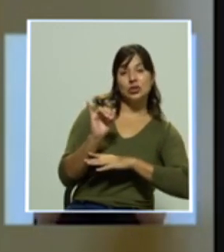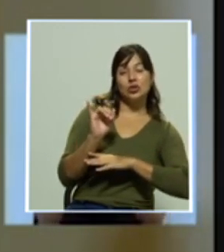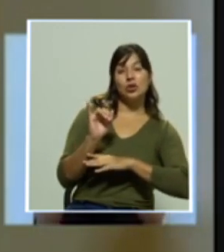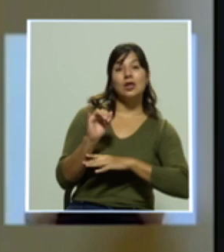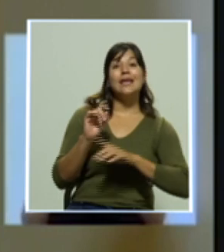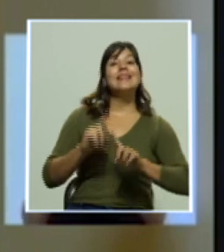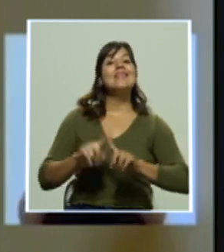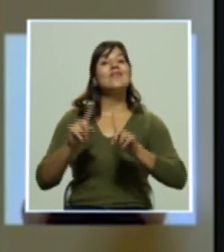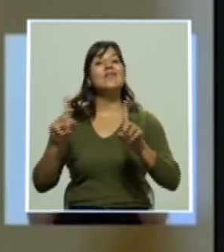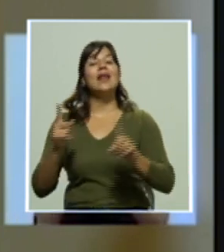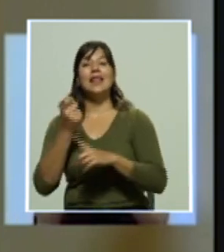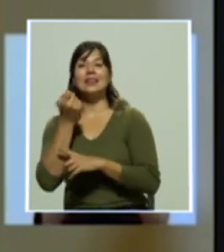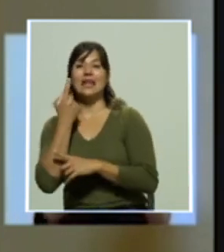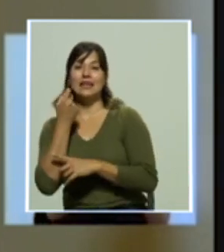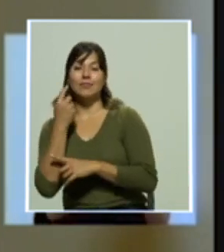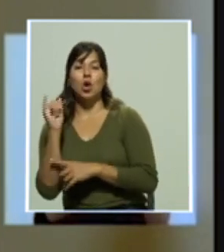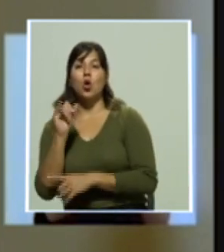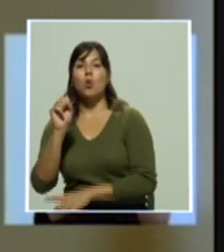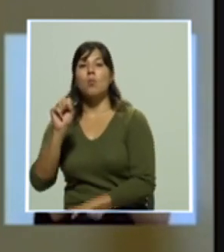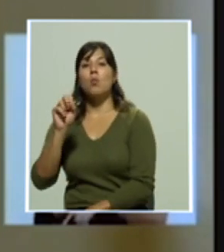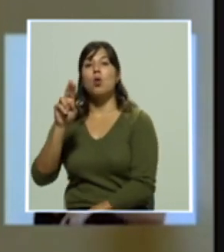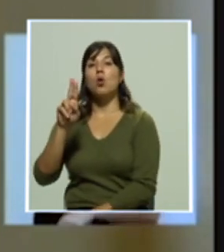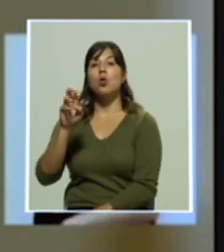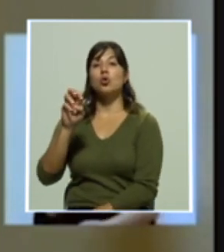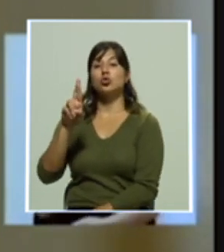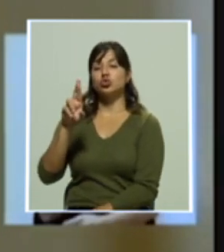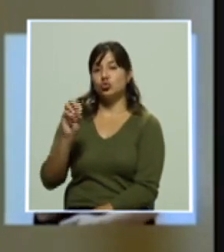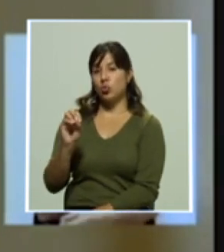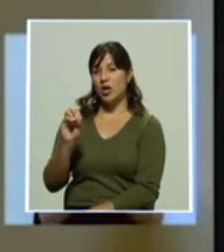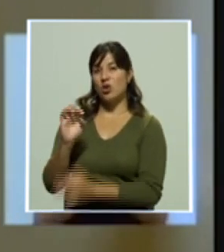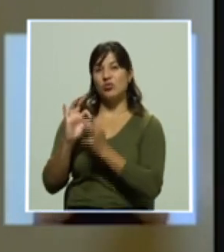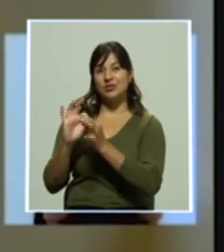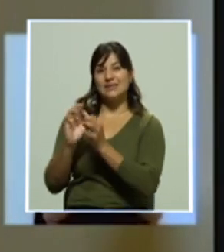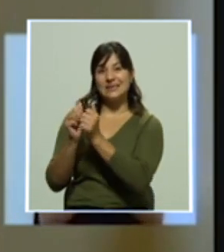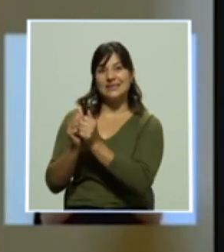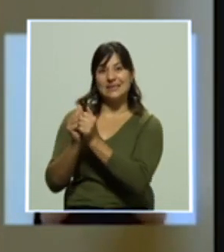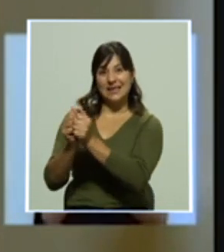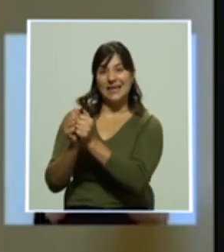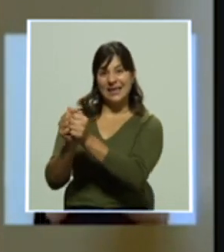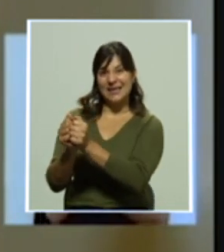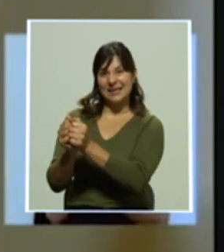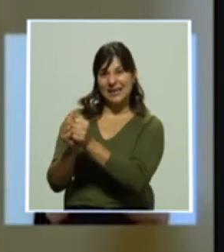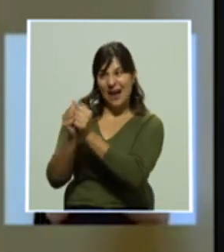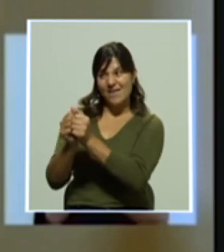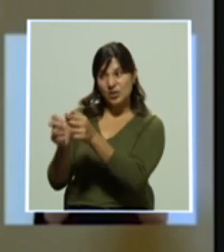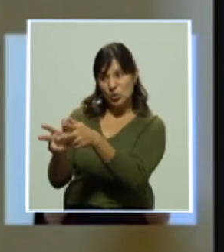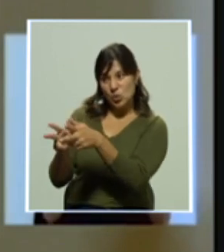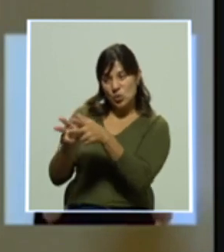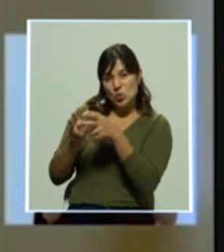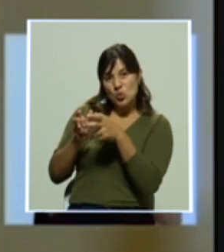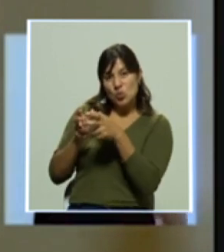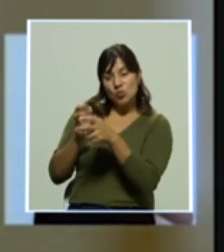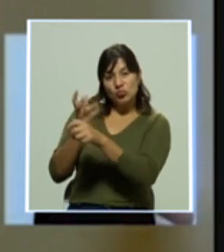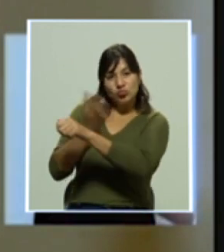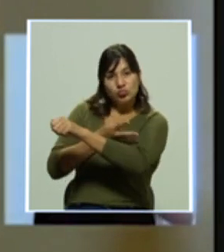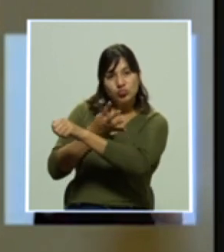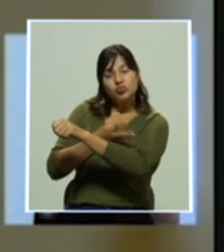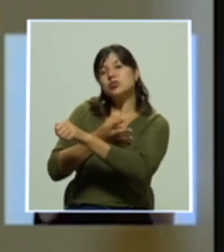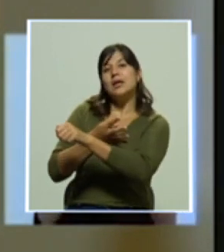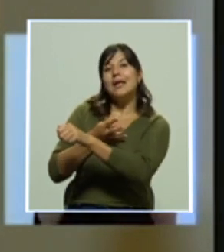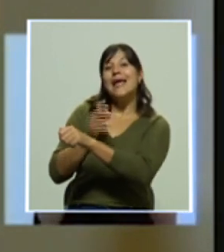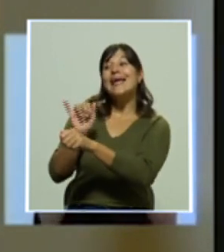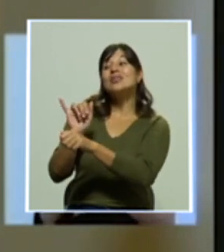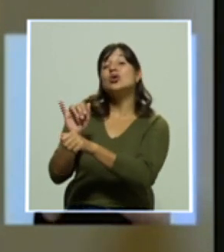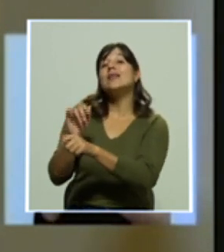un tratamiento como lo ha sido el suero equino, que ese se administra cuando ya la enfermedad, cuando ya la infección